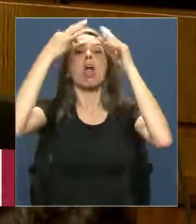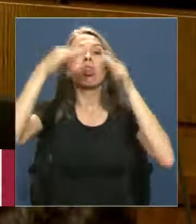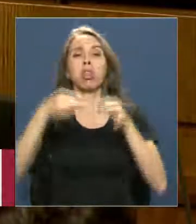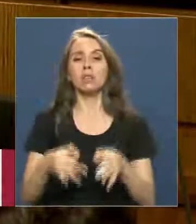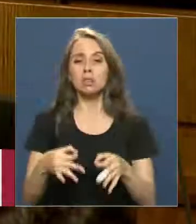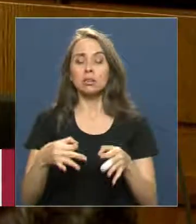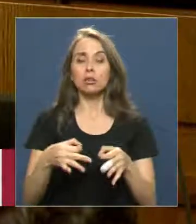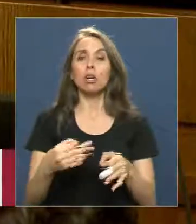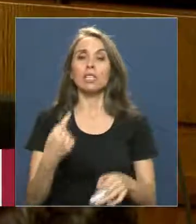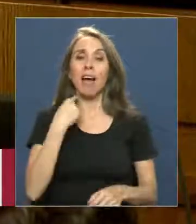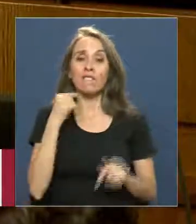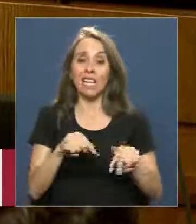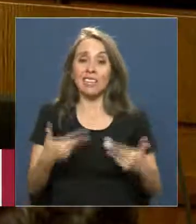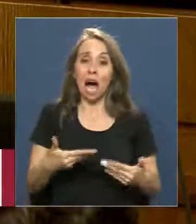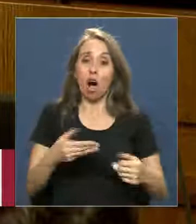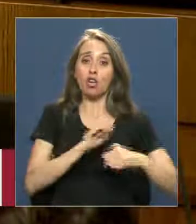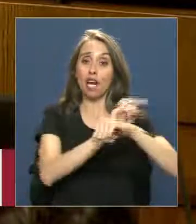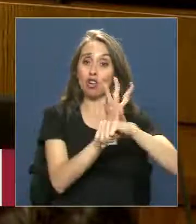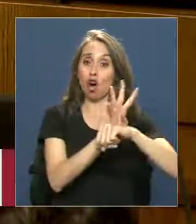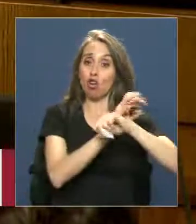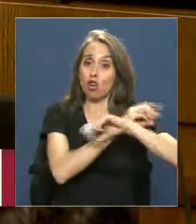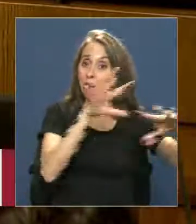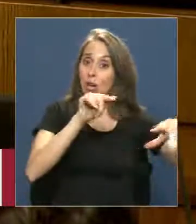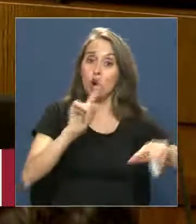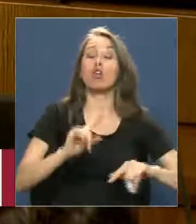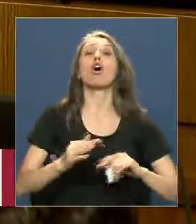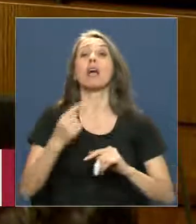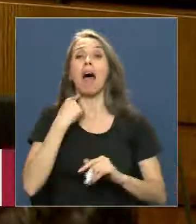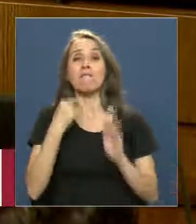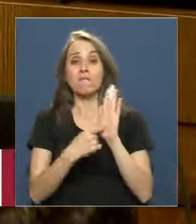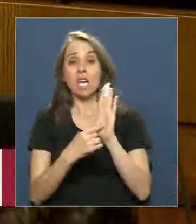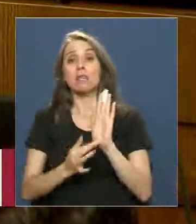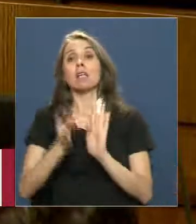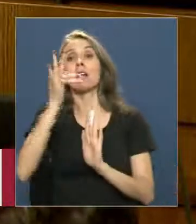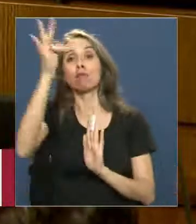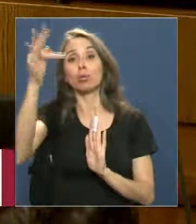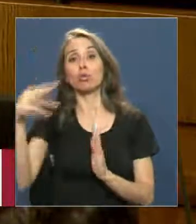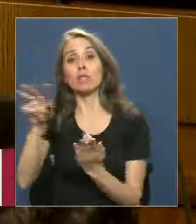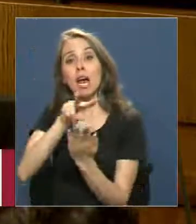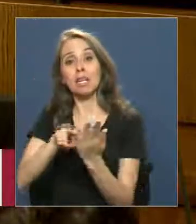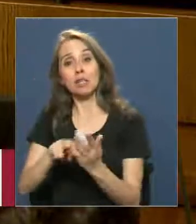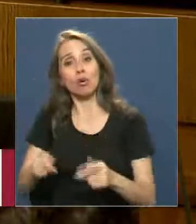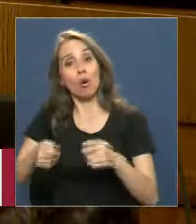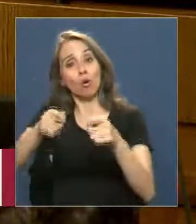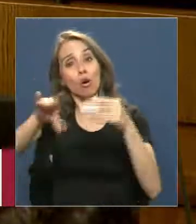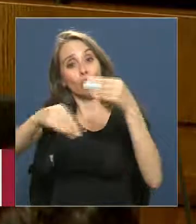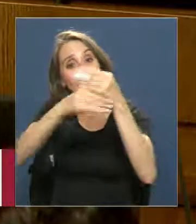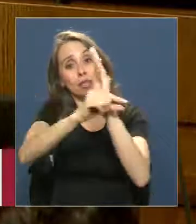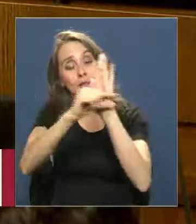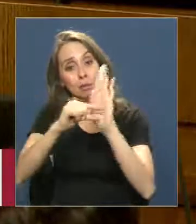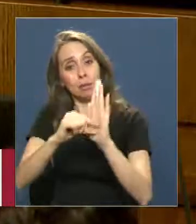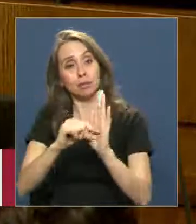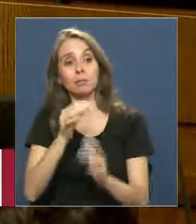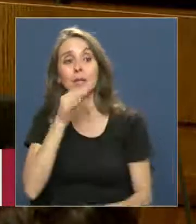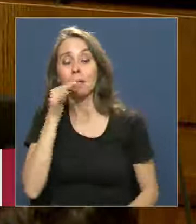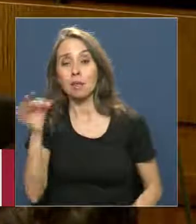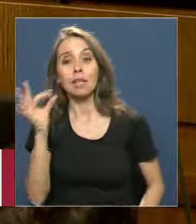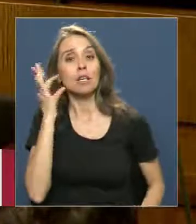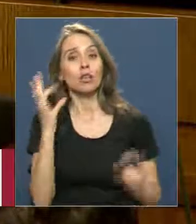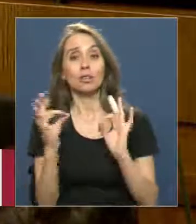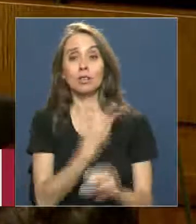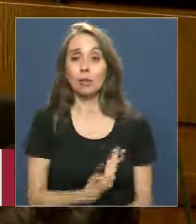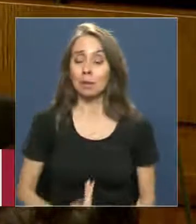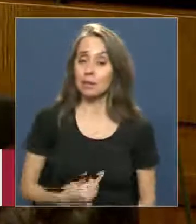solamente para este evento, sino que para el futuro, tal cual se leyó la indicación. Respecto a la preocupación, señora